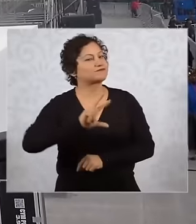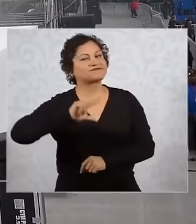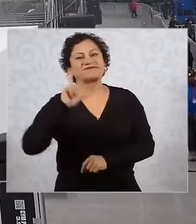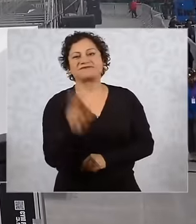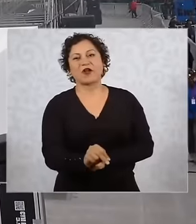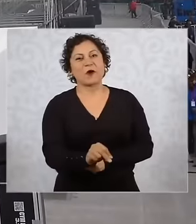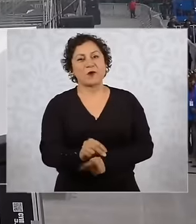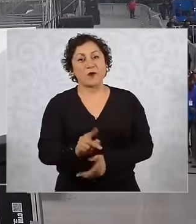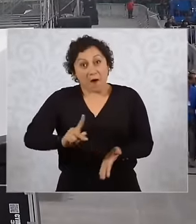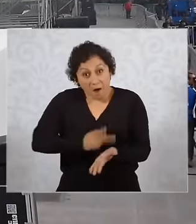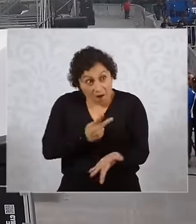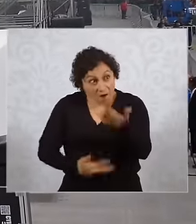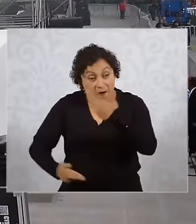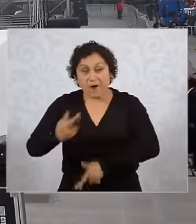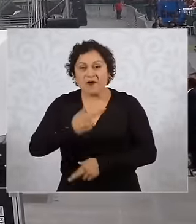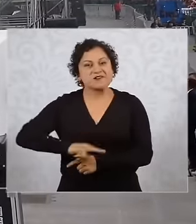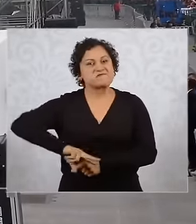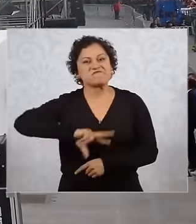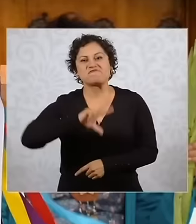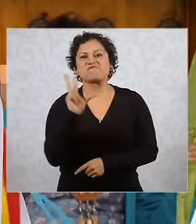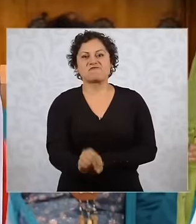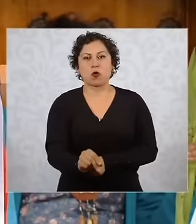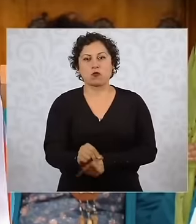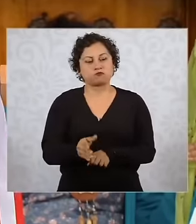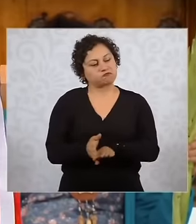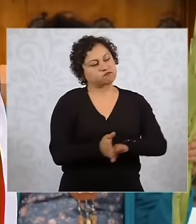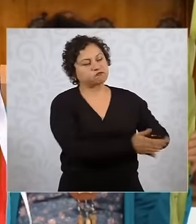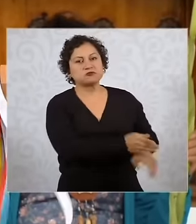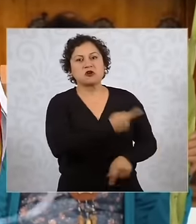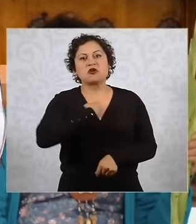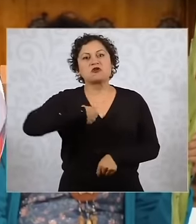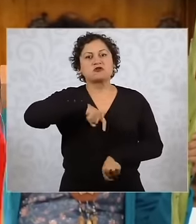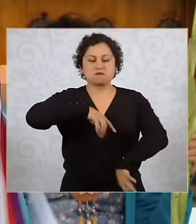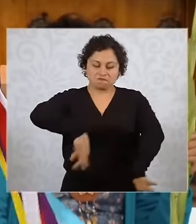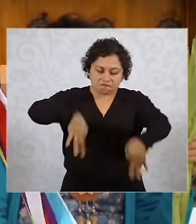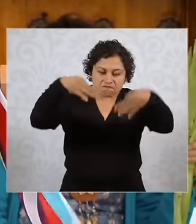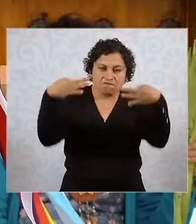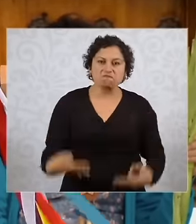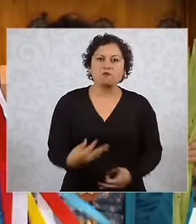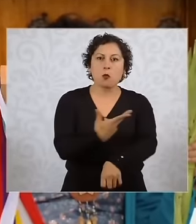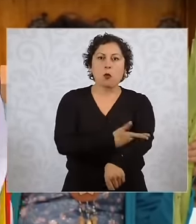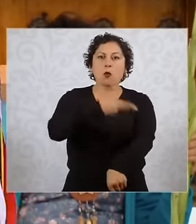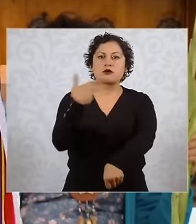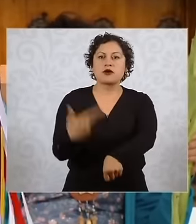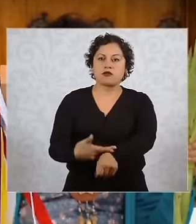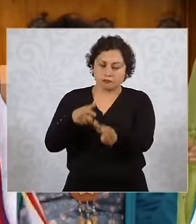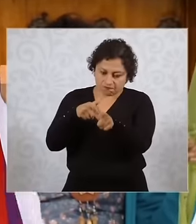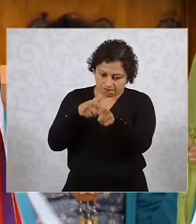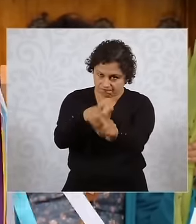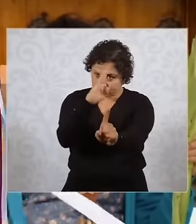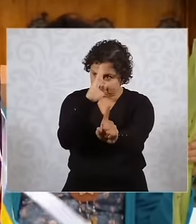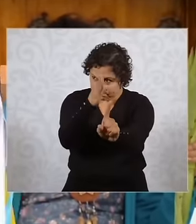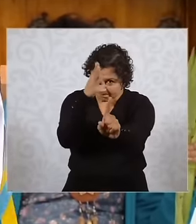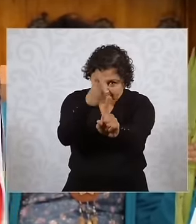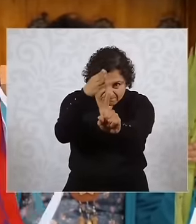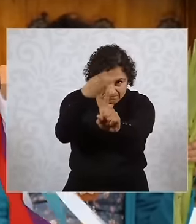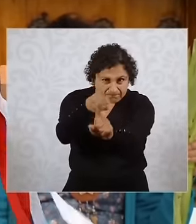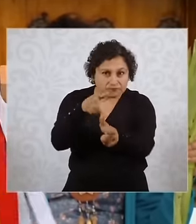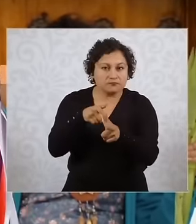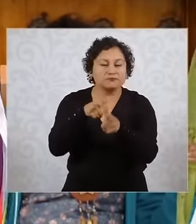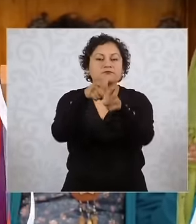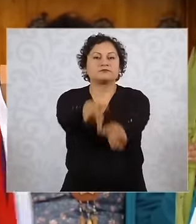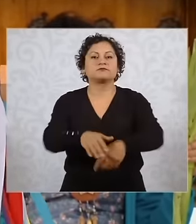guía será siempre la honradez y la honestidad. 13.